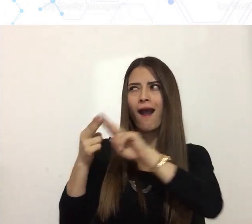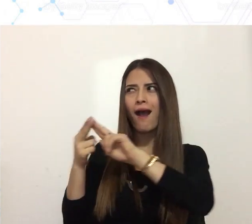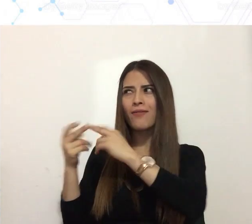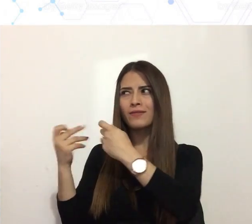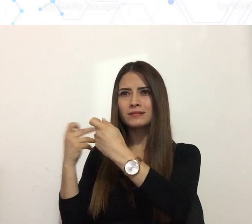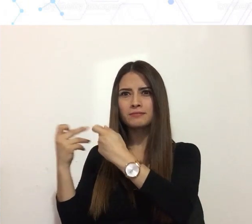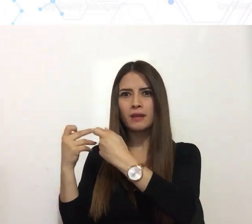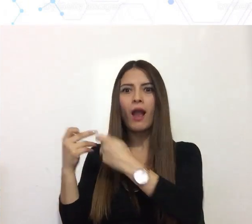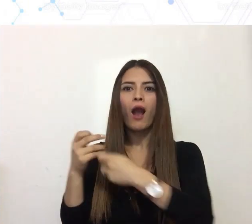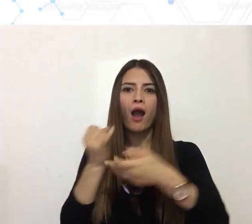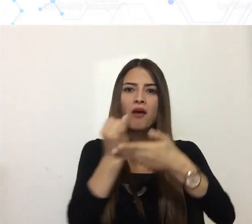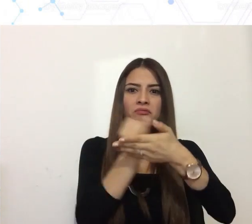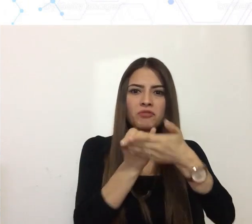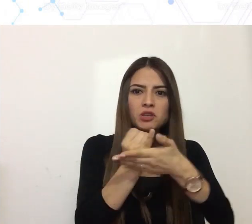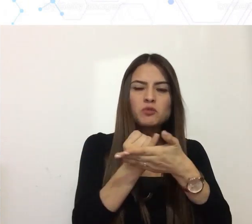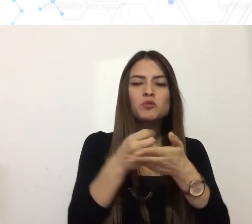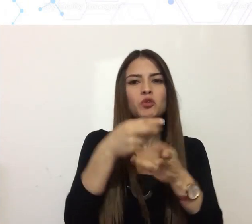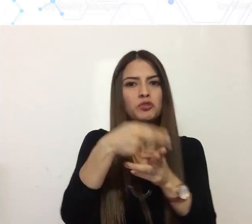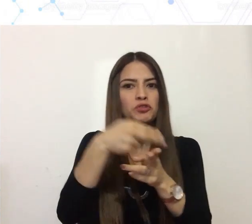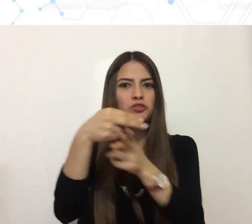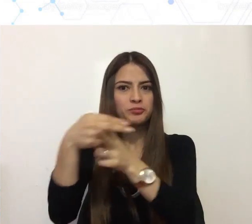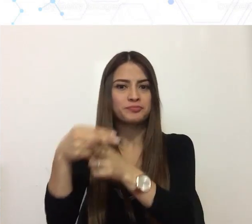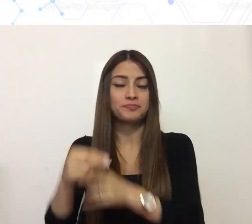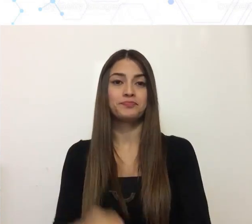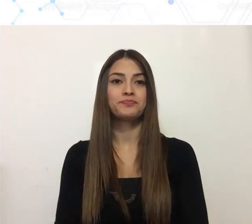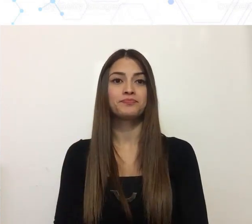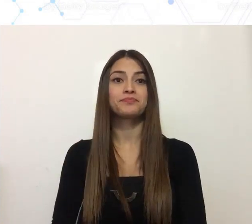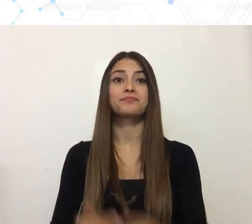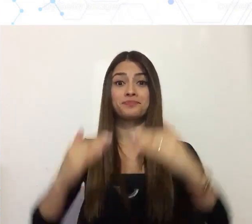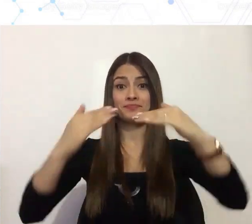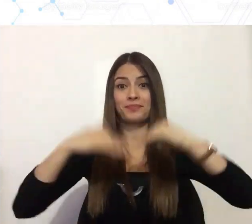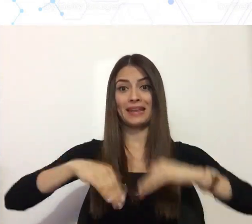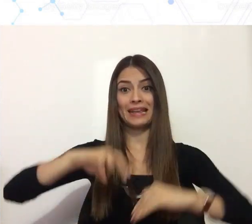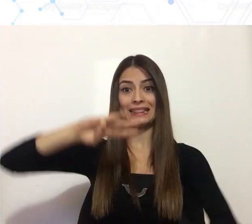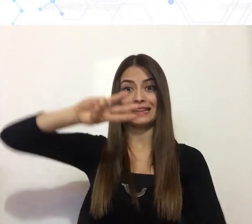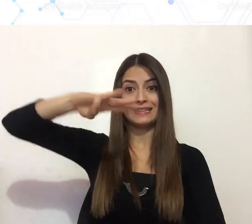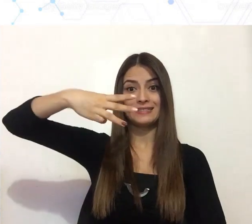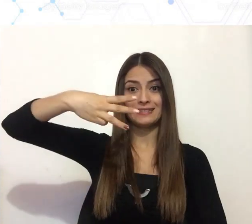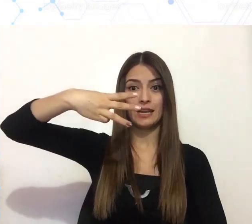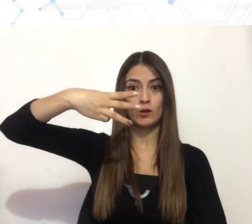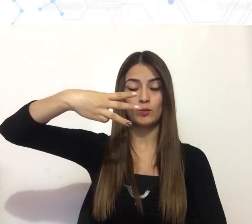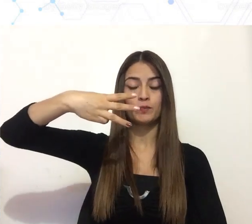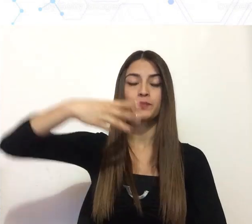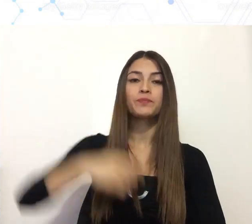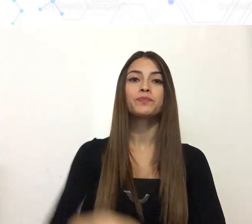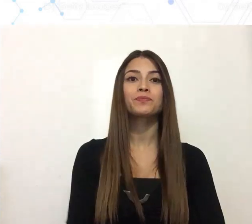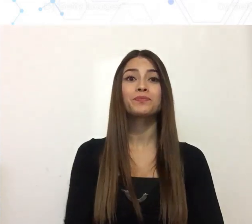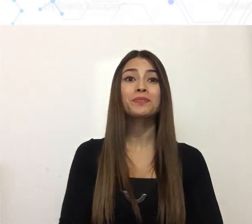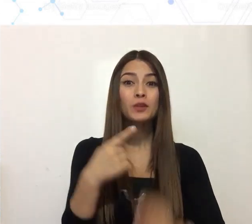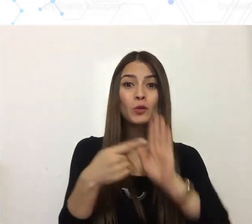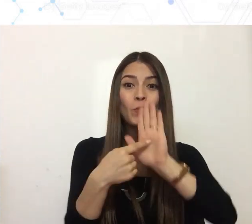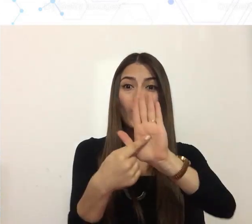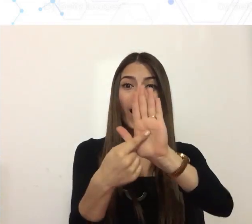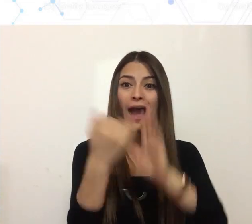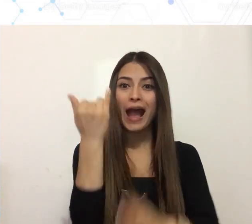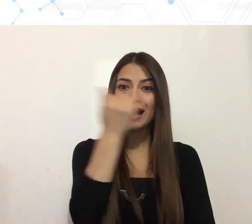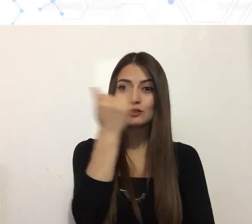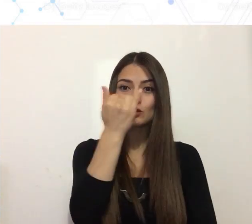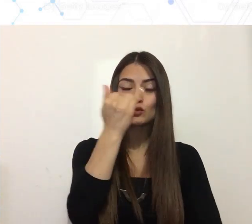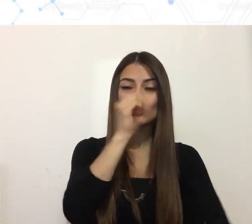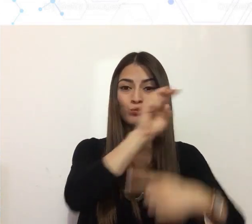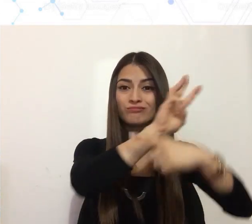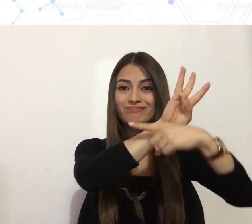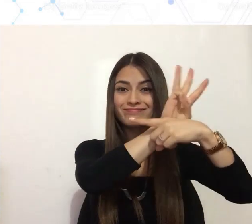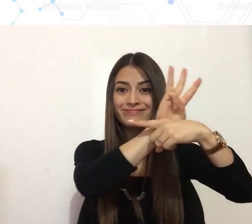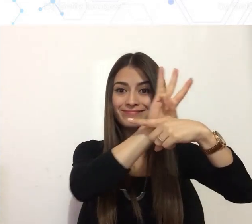Y eso es específicamente lo que quiero que se haga en ese punto número 2. Para el punto número